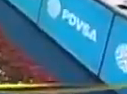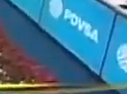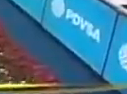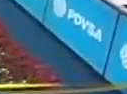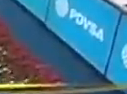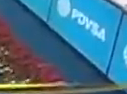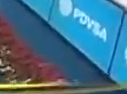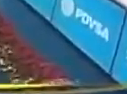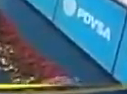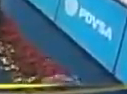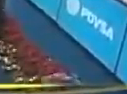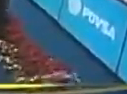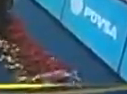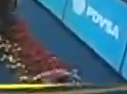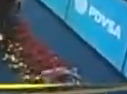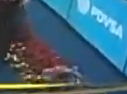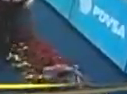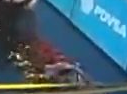PDVSA.